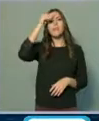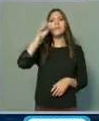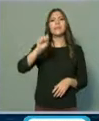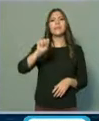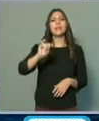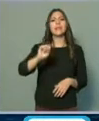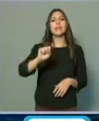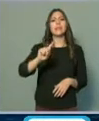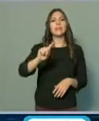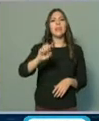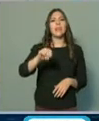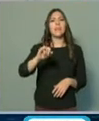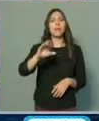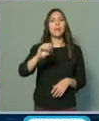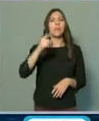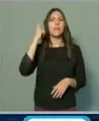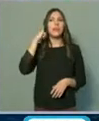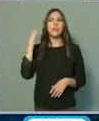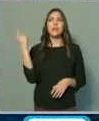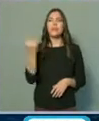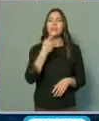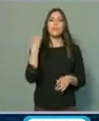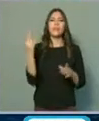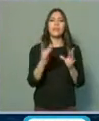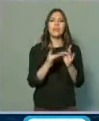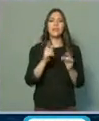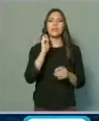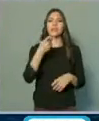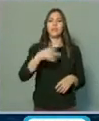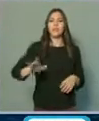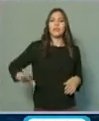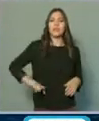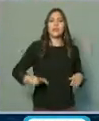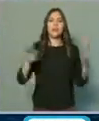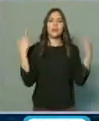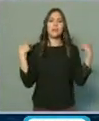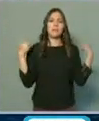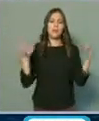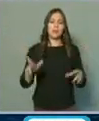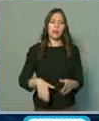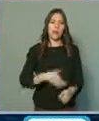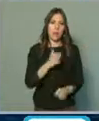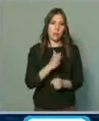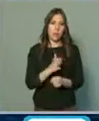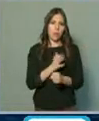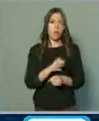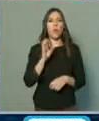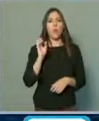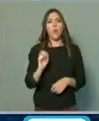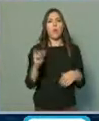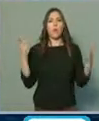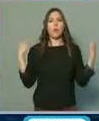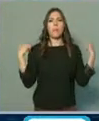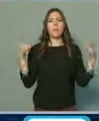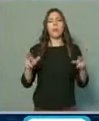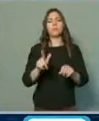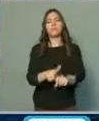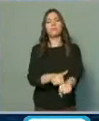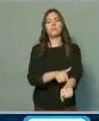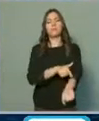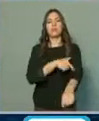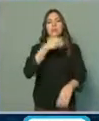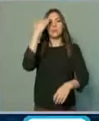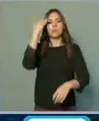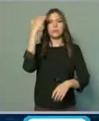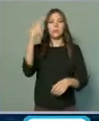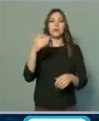escucha tanto acerca de esto también y que es una gran característica de los maestros actuales o los maestros que ya llevan un largo recorrido y larga carrera y se